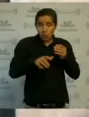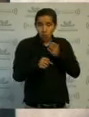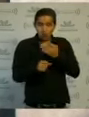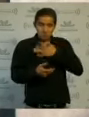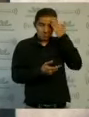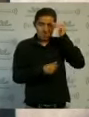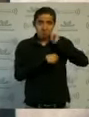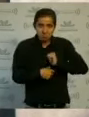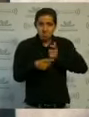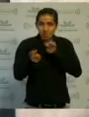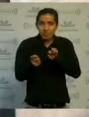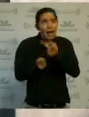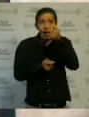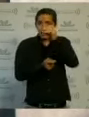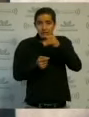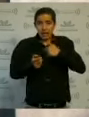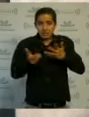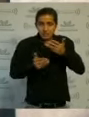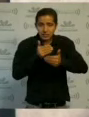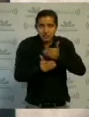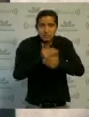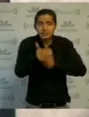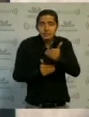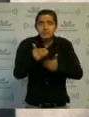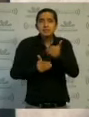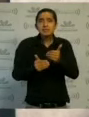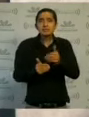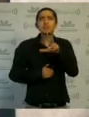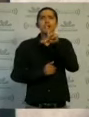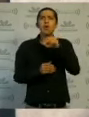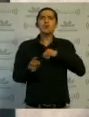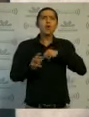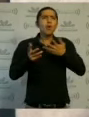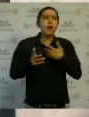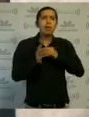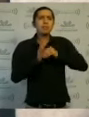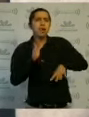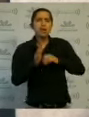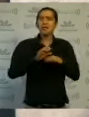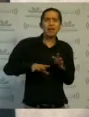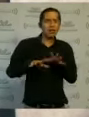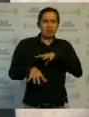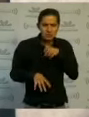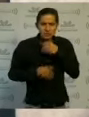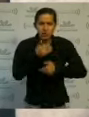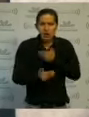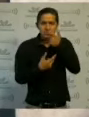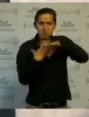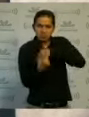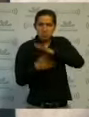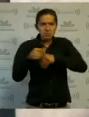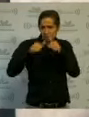encabezo, así lo estamos haciendo, porque no estamos escatimando nada en esfuerzos y en recursos a